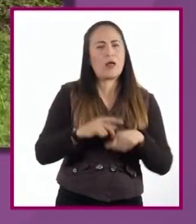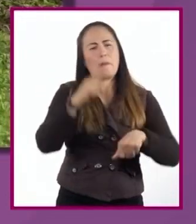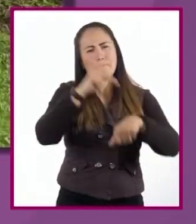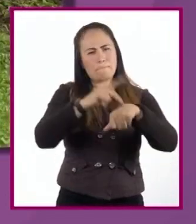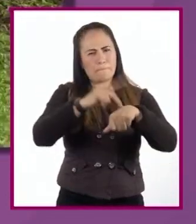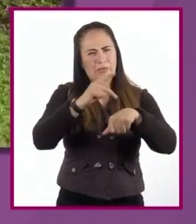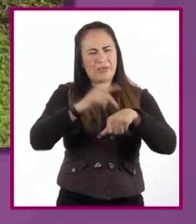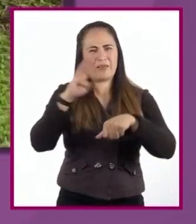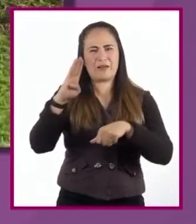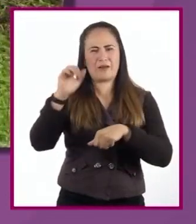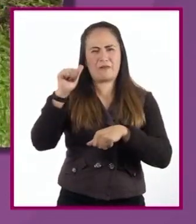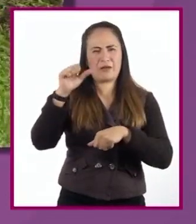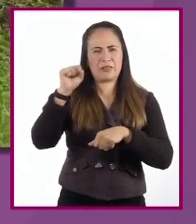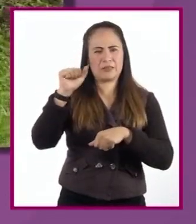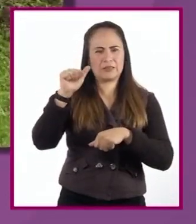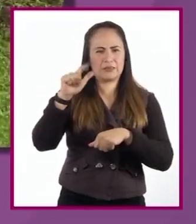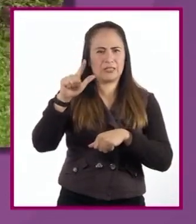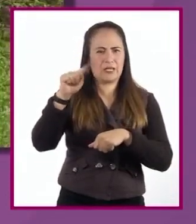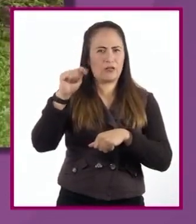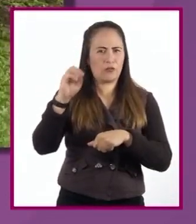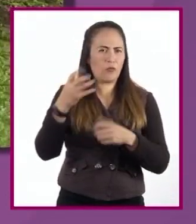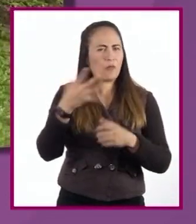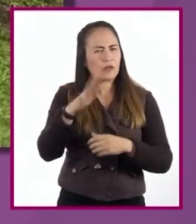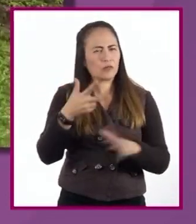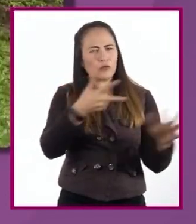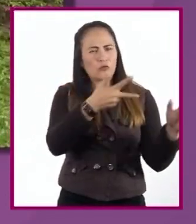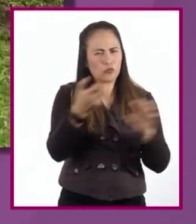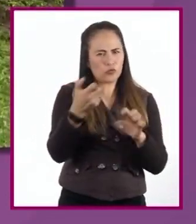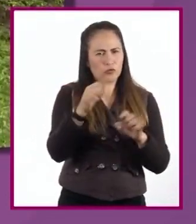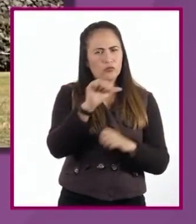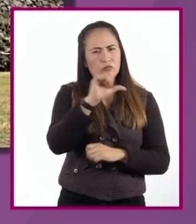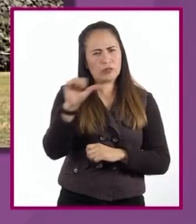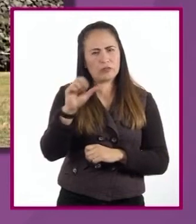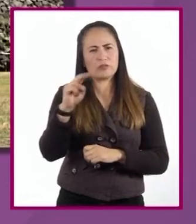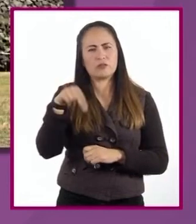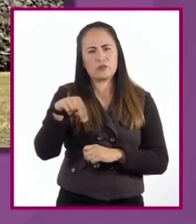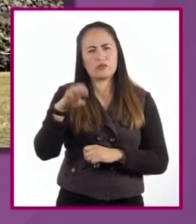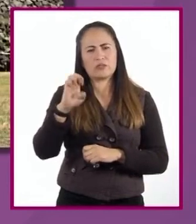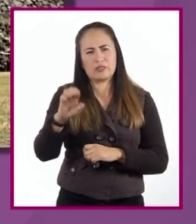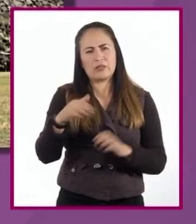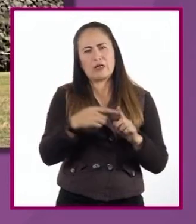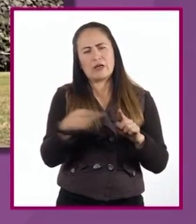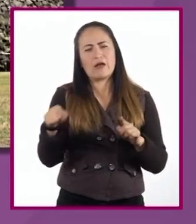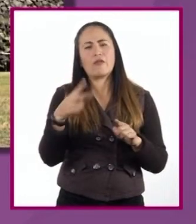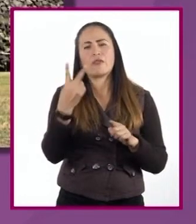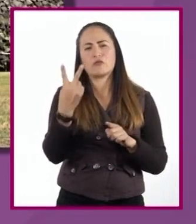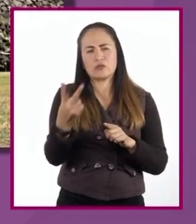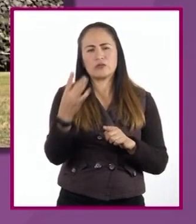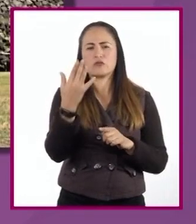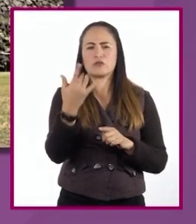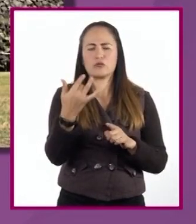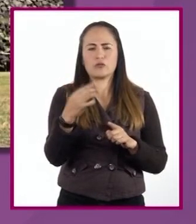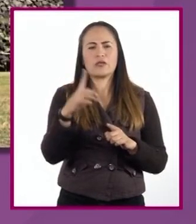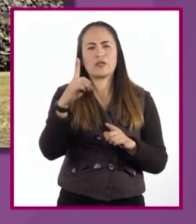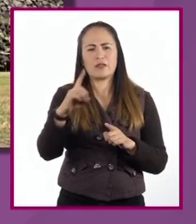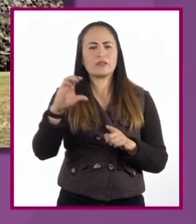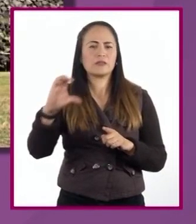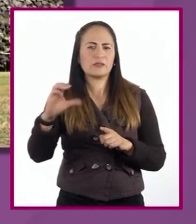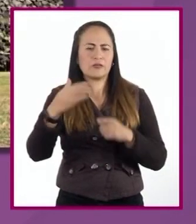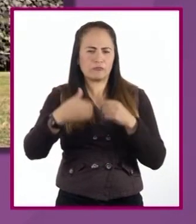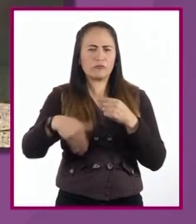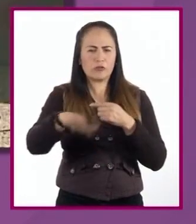basalto sin labrar, edificada entre los años 800 antes de nuestra era y 250 después de Cristo, con varias